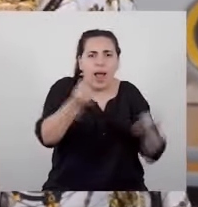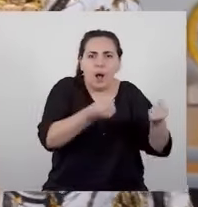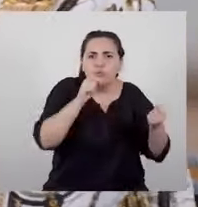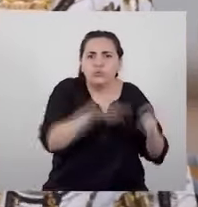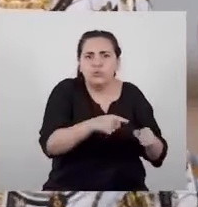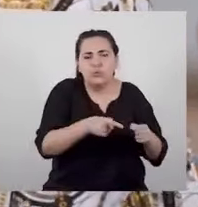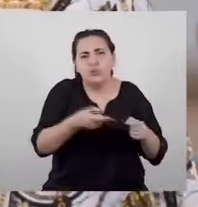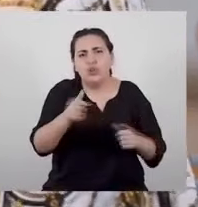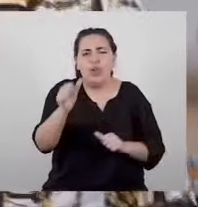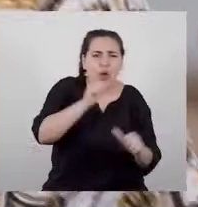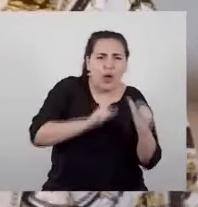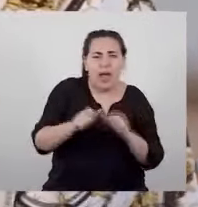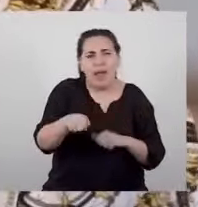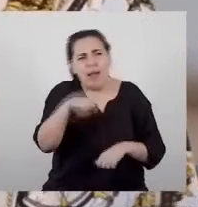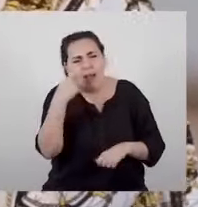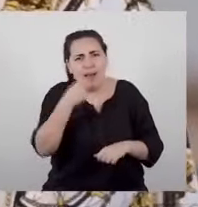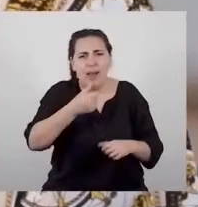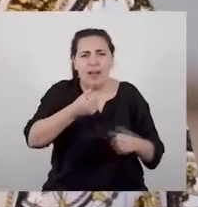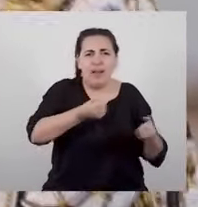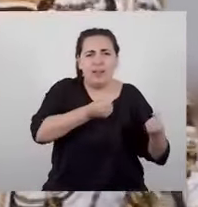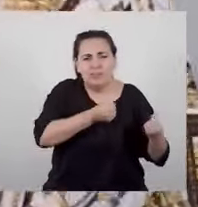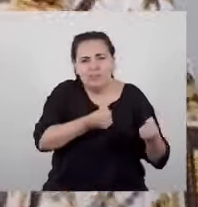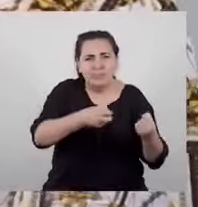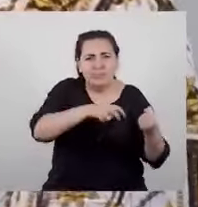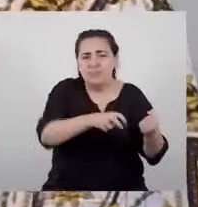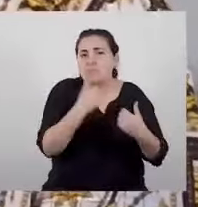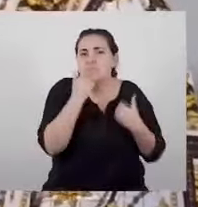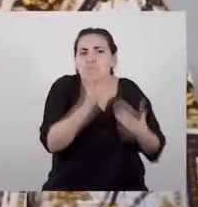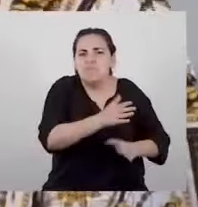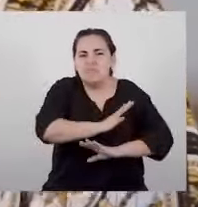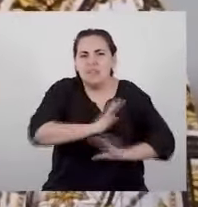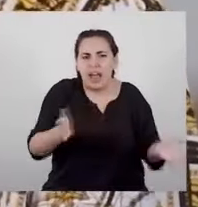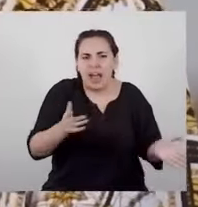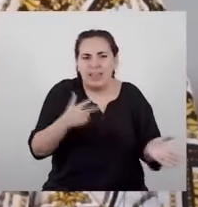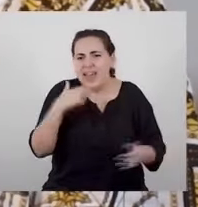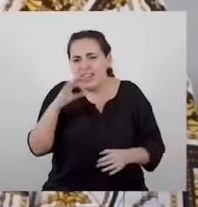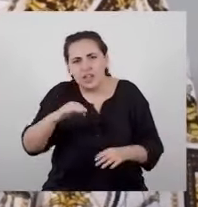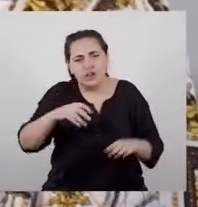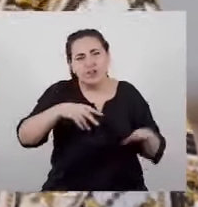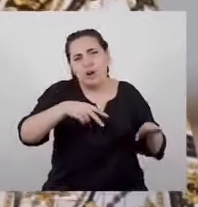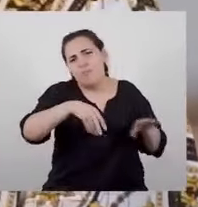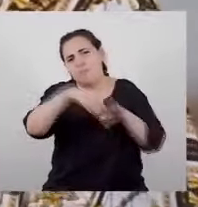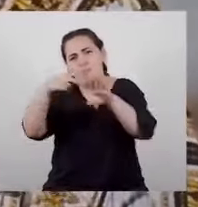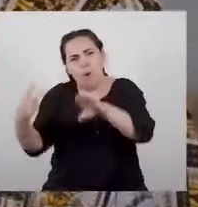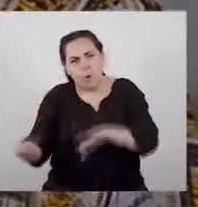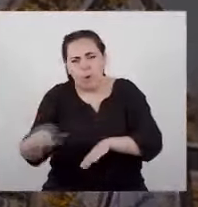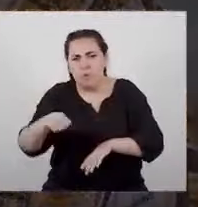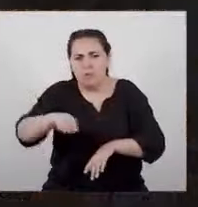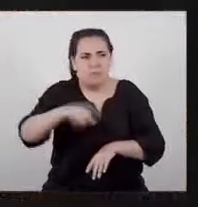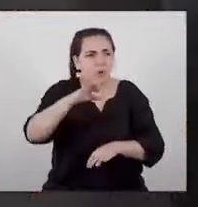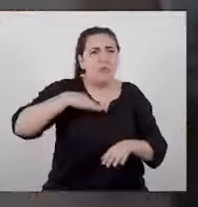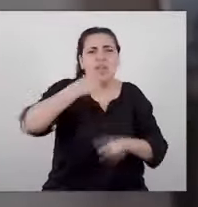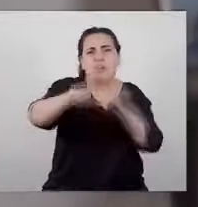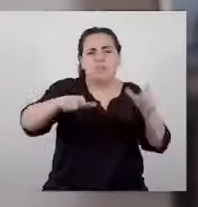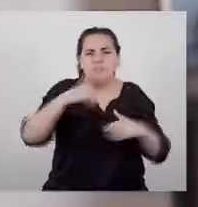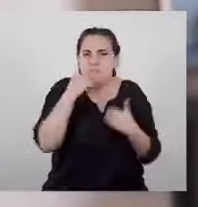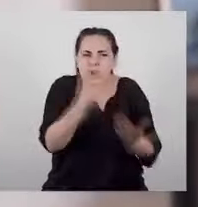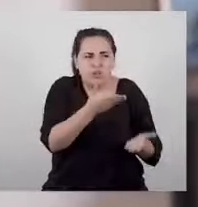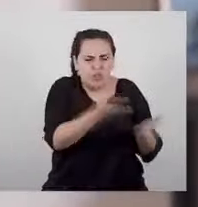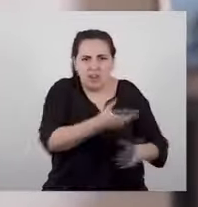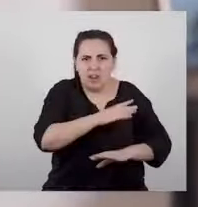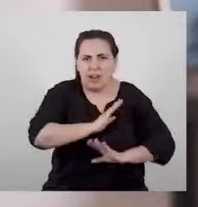borracho y no le importó nada nada le importó ni la vida de mi hijo ni la vida de nadie lo que siento es que